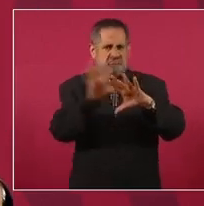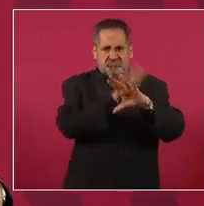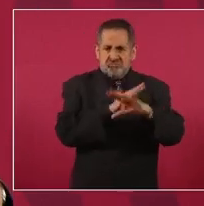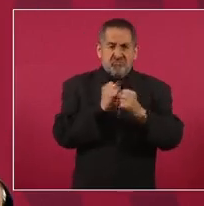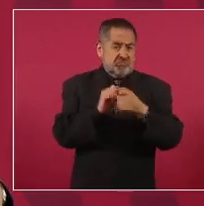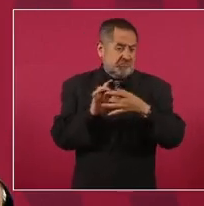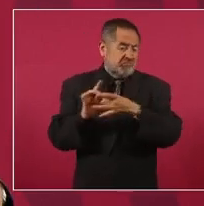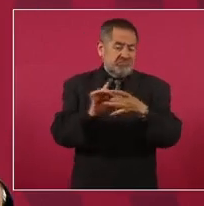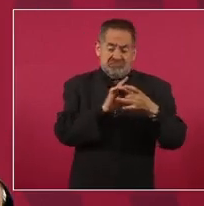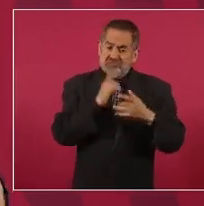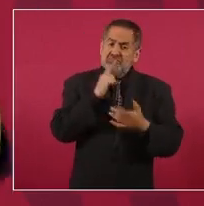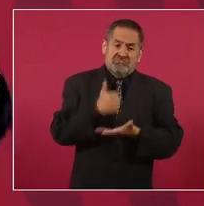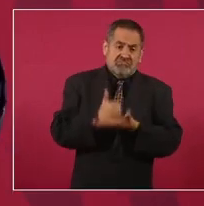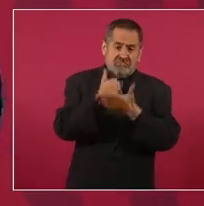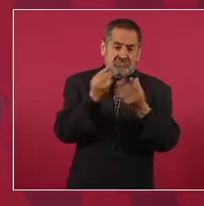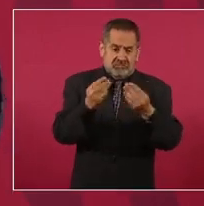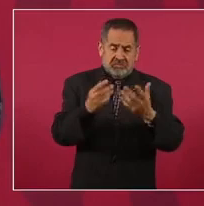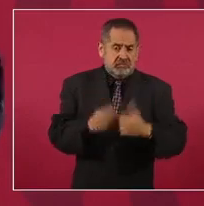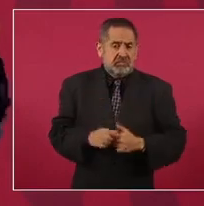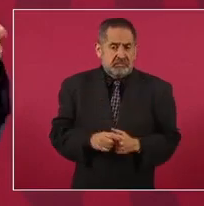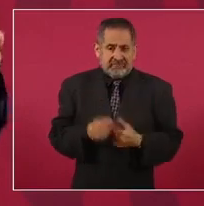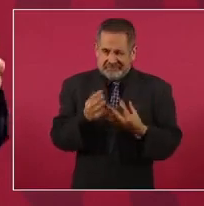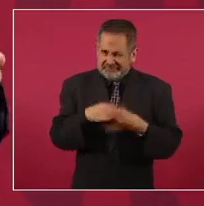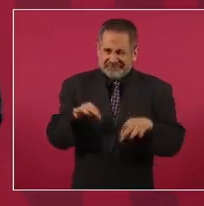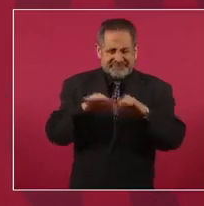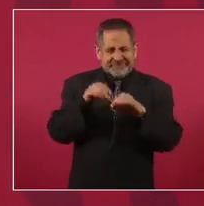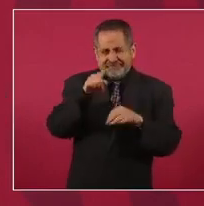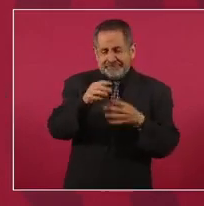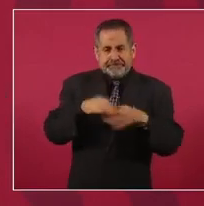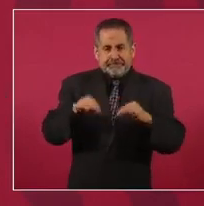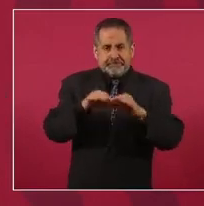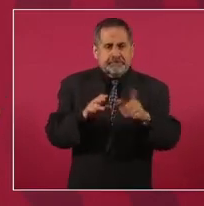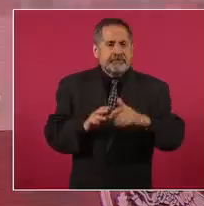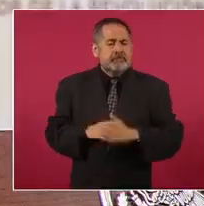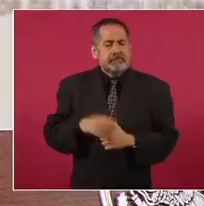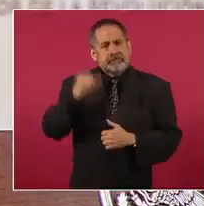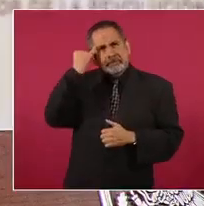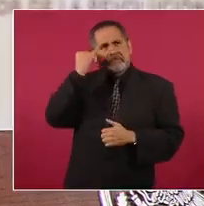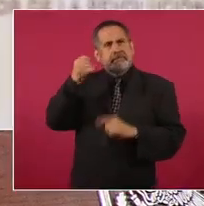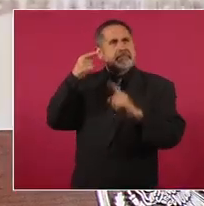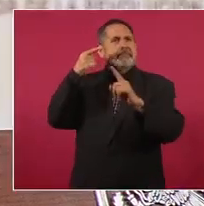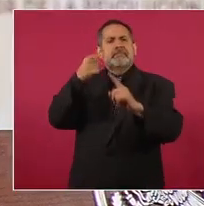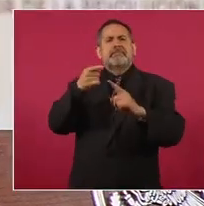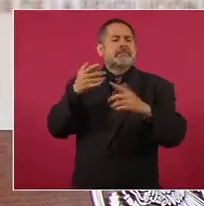Norte. Eso es importantísimo. Todo con la idea